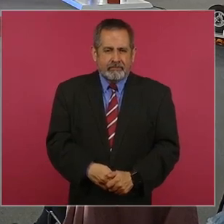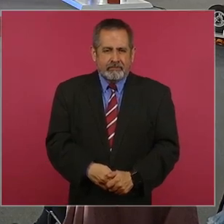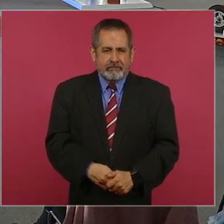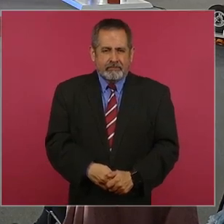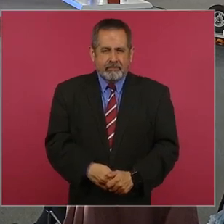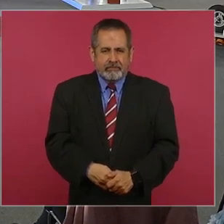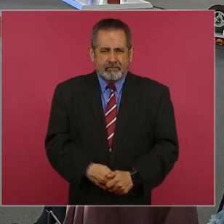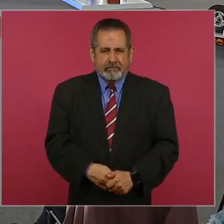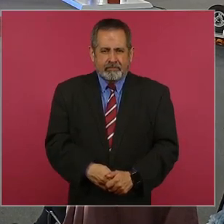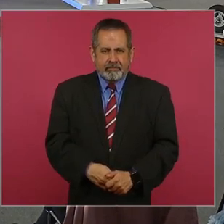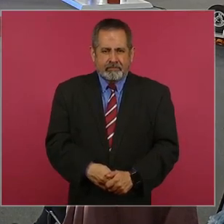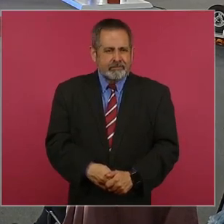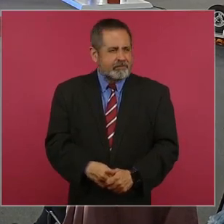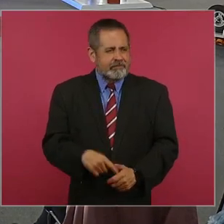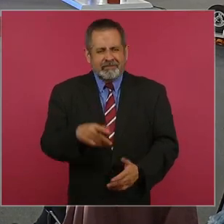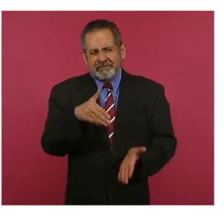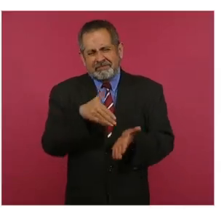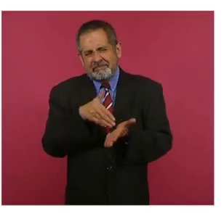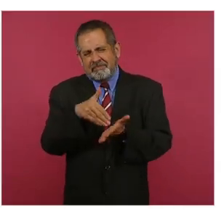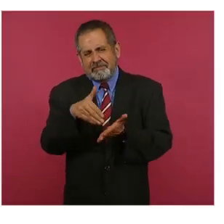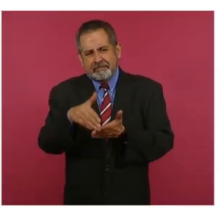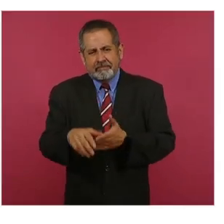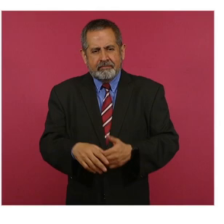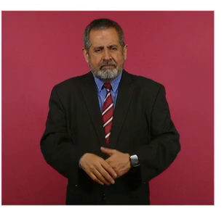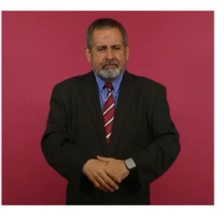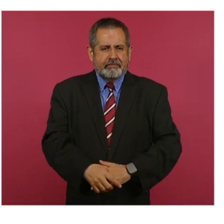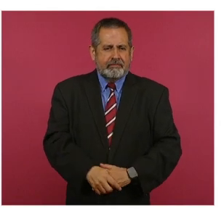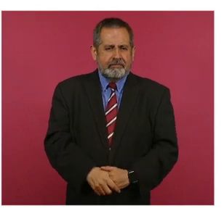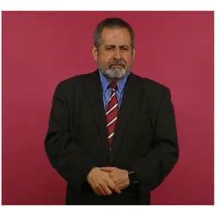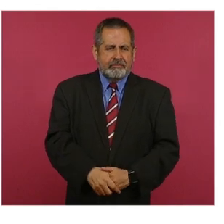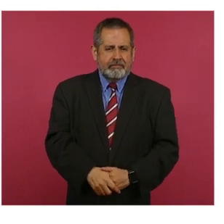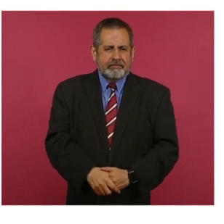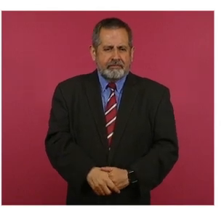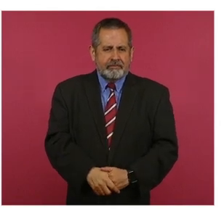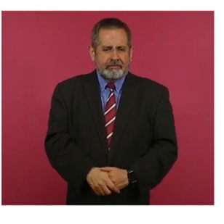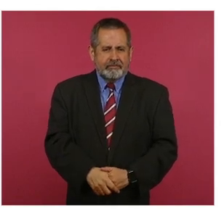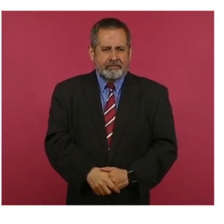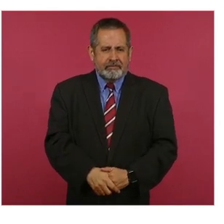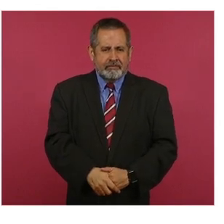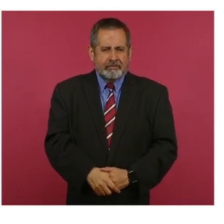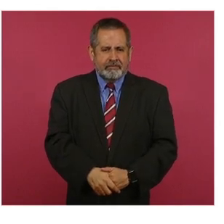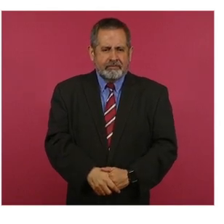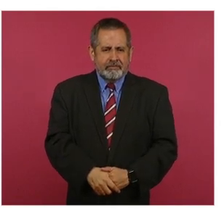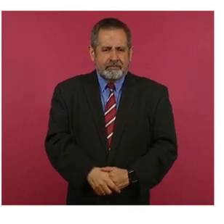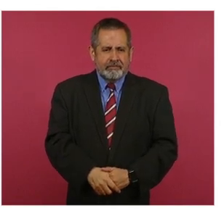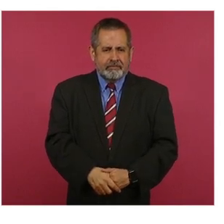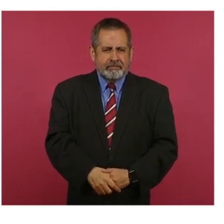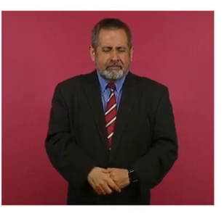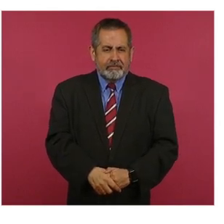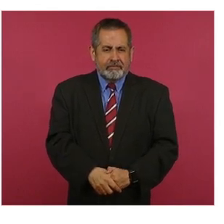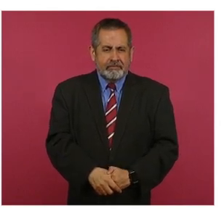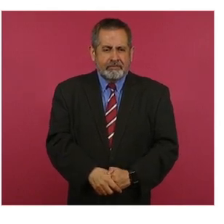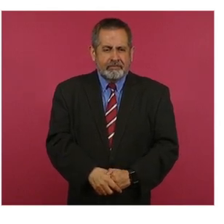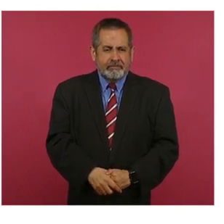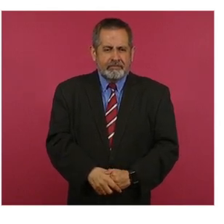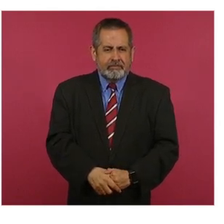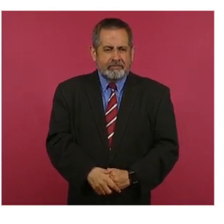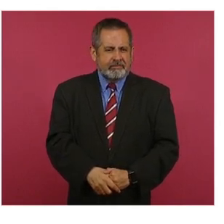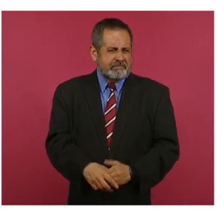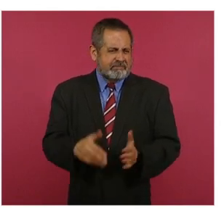comportamiento de millones de millones porque no son pocos los